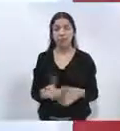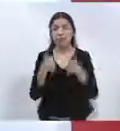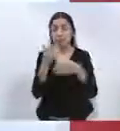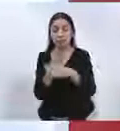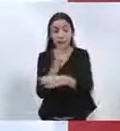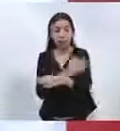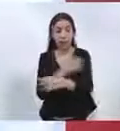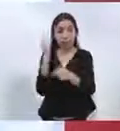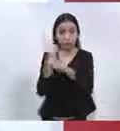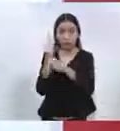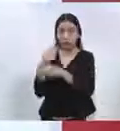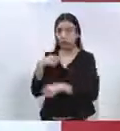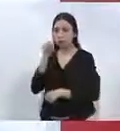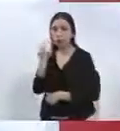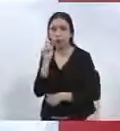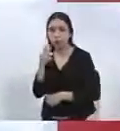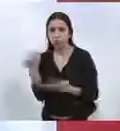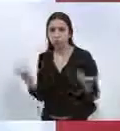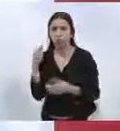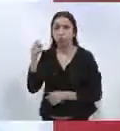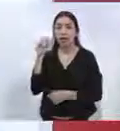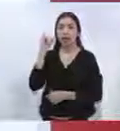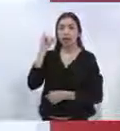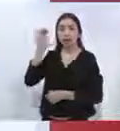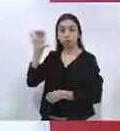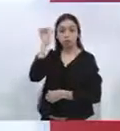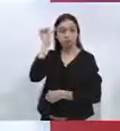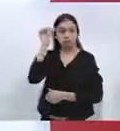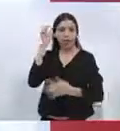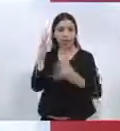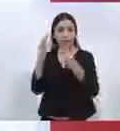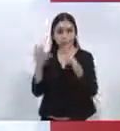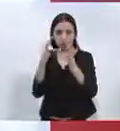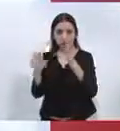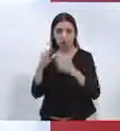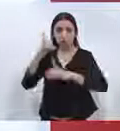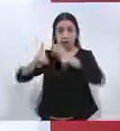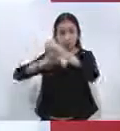lo que es un poco el Fondo Ganadero. Es una institución financiera de desarrollo